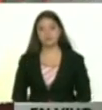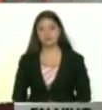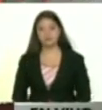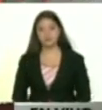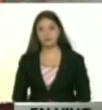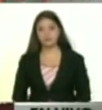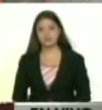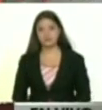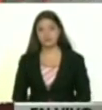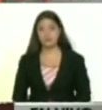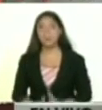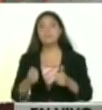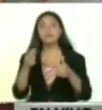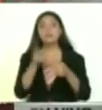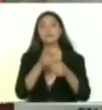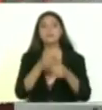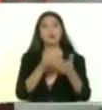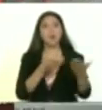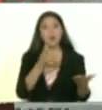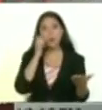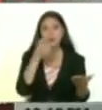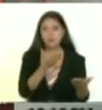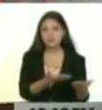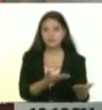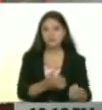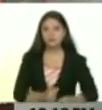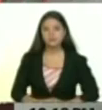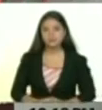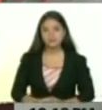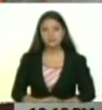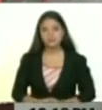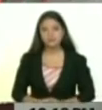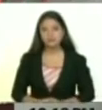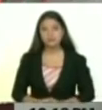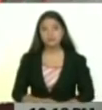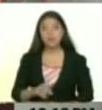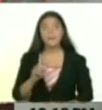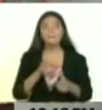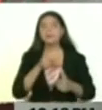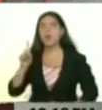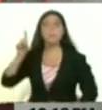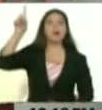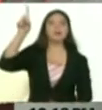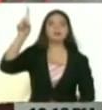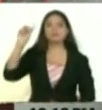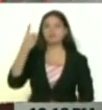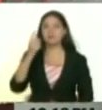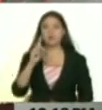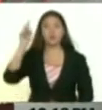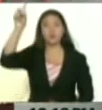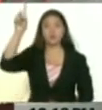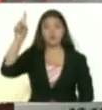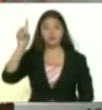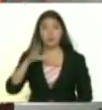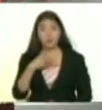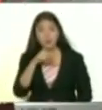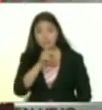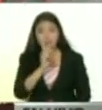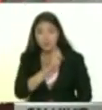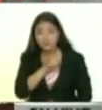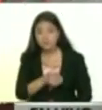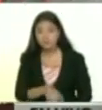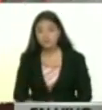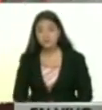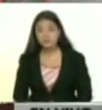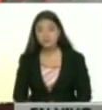Y voy a comenzar con este caballero que se encuentra acá. Él levantó su mano de primero. ¿Podría identificarse, por favor?